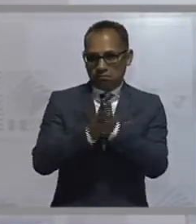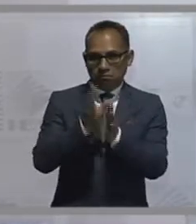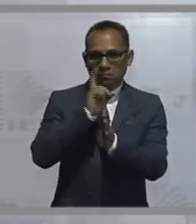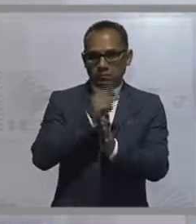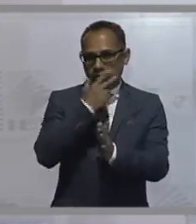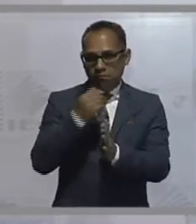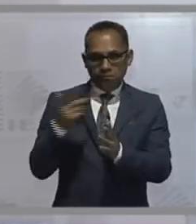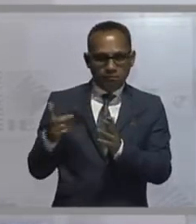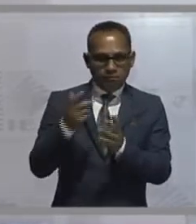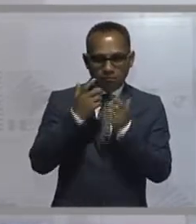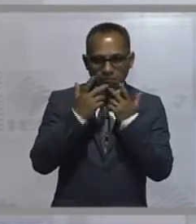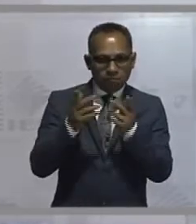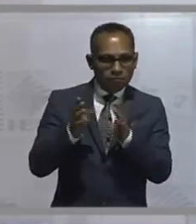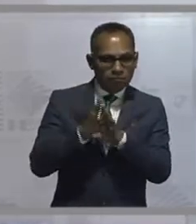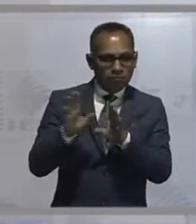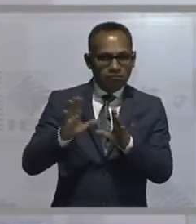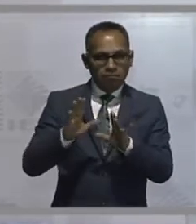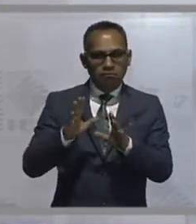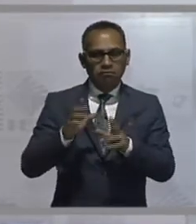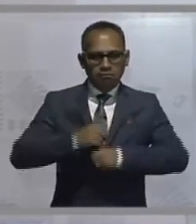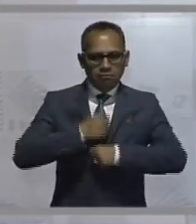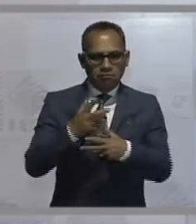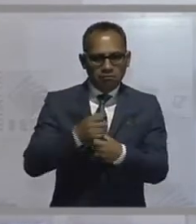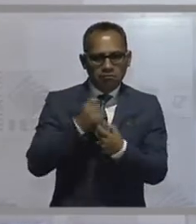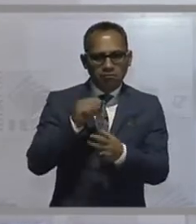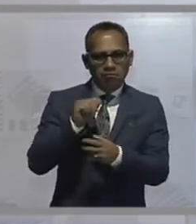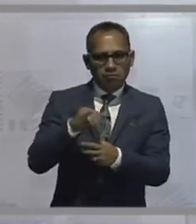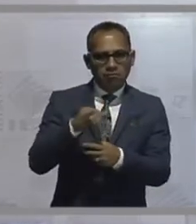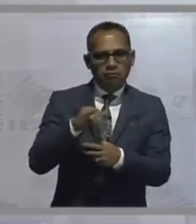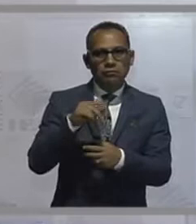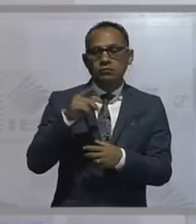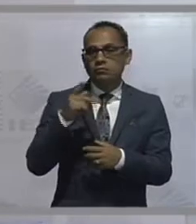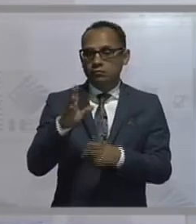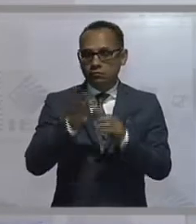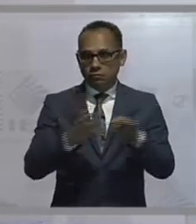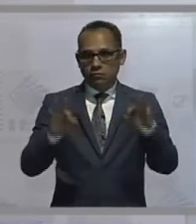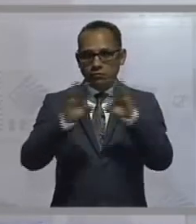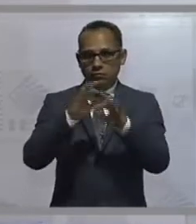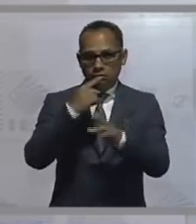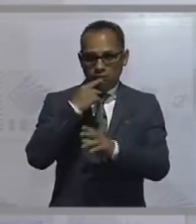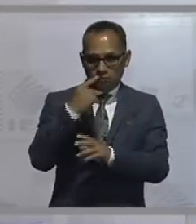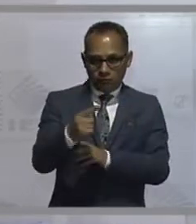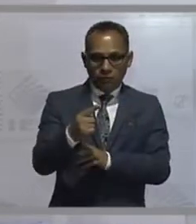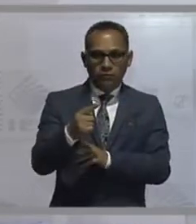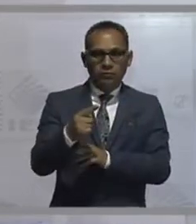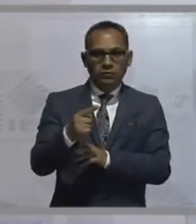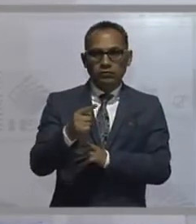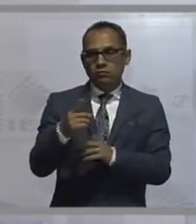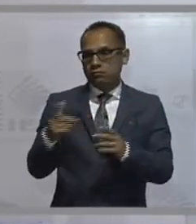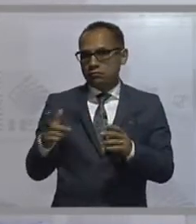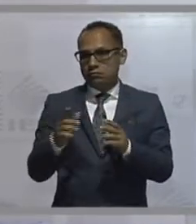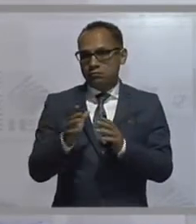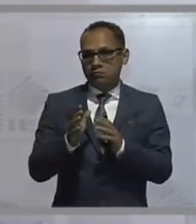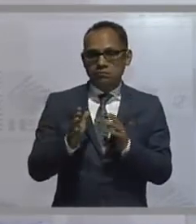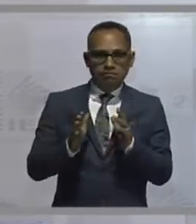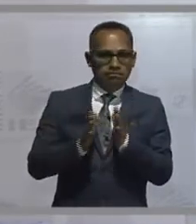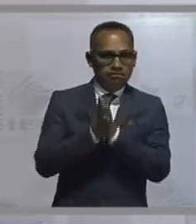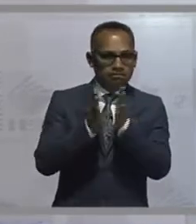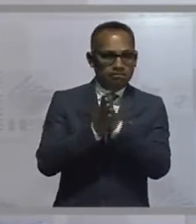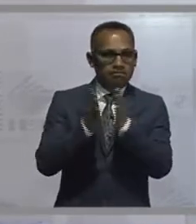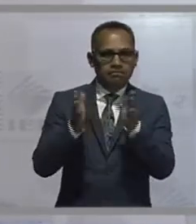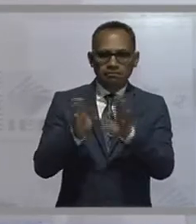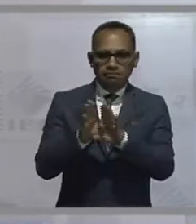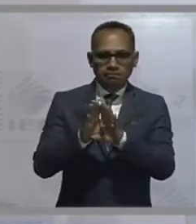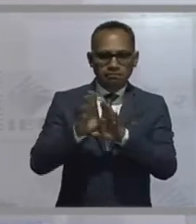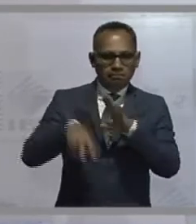importante aclarar que durante el desarrollo del debate no se permitirá interrumpir la participación en ningún momento de la candidata o candidato